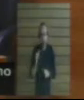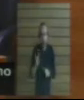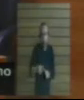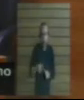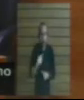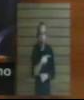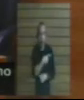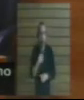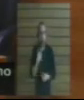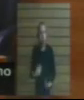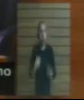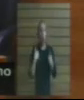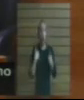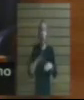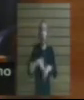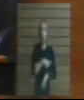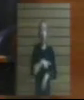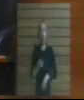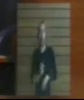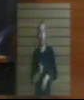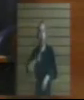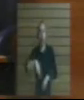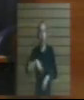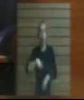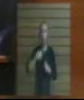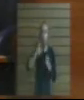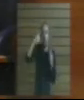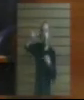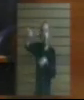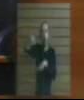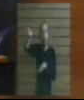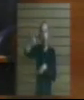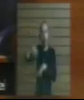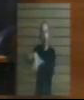suya. Siempre la responsabilidad o es del Estado o la tiene UPN. Y por ahí no vamos a pasar.